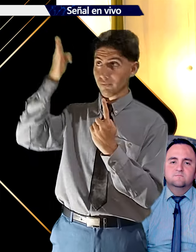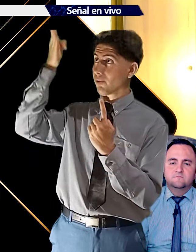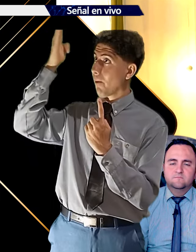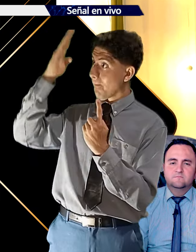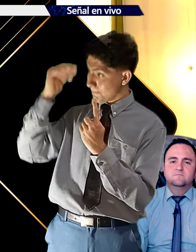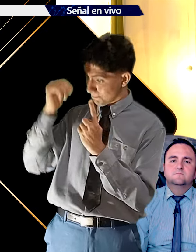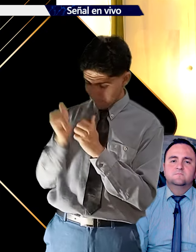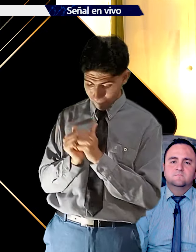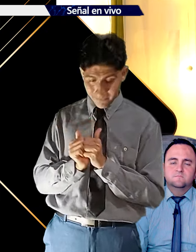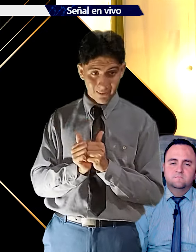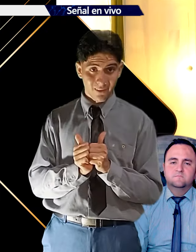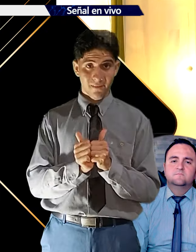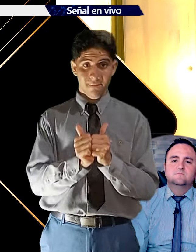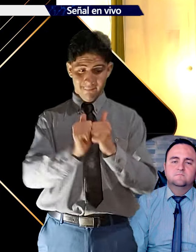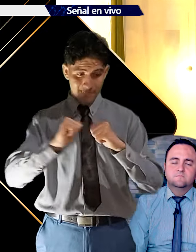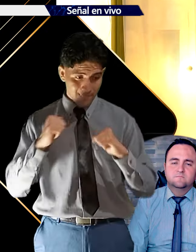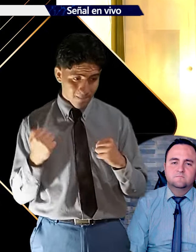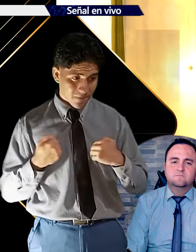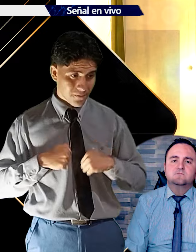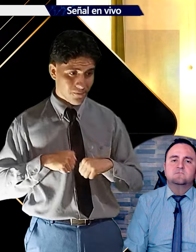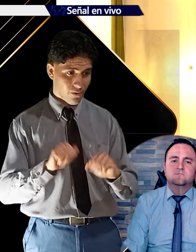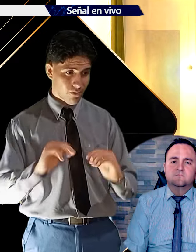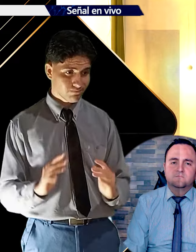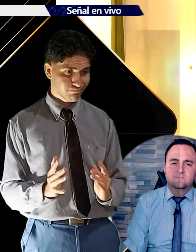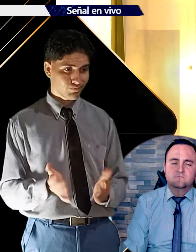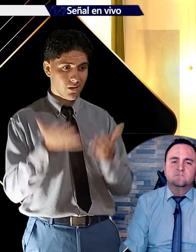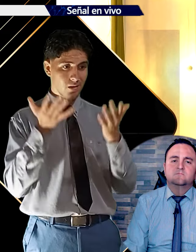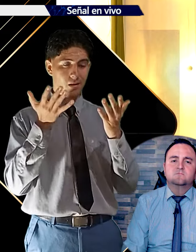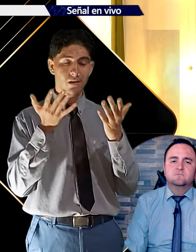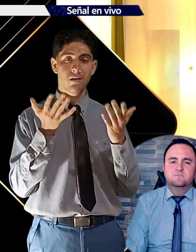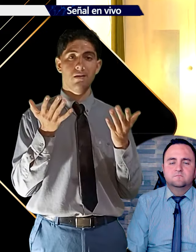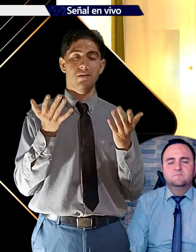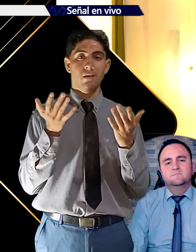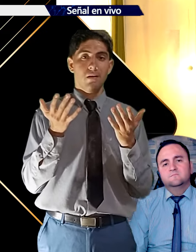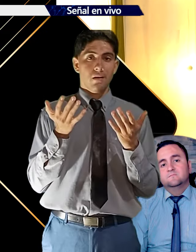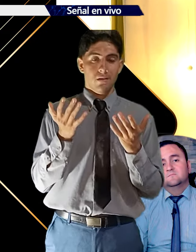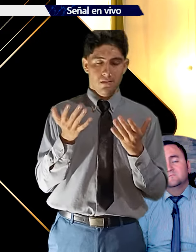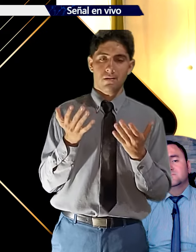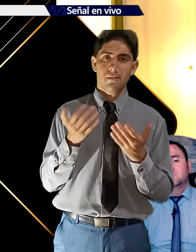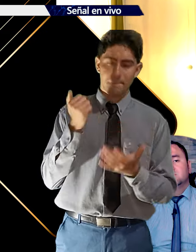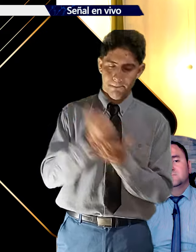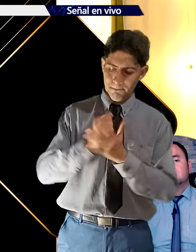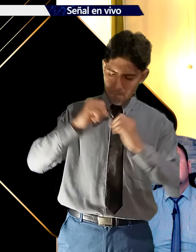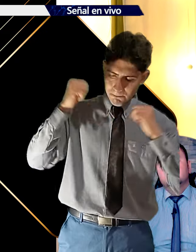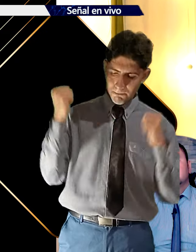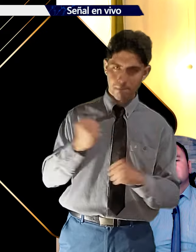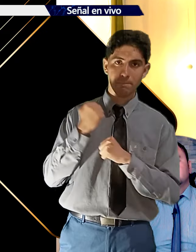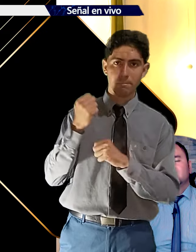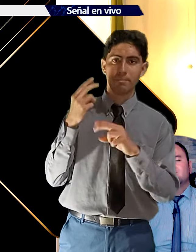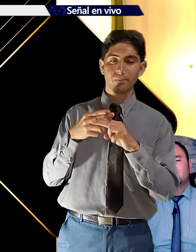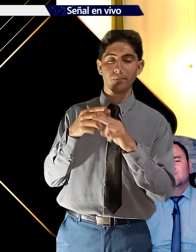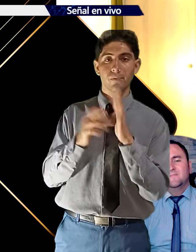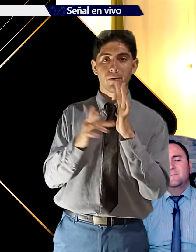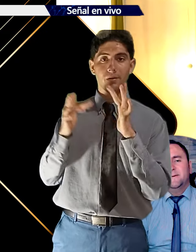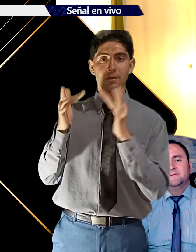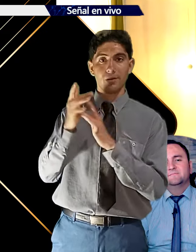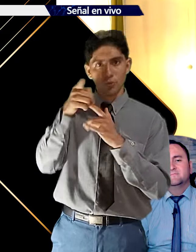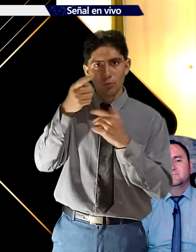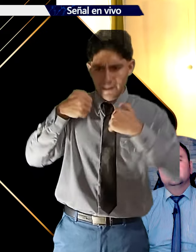vas a hacer eso solo. Hay uno que en esta mañana te está brindando la ayuda, te está dando el poder. Bendito sea el